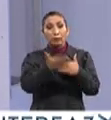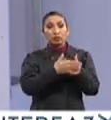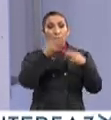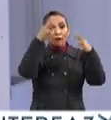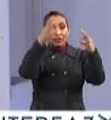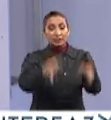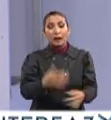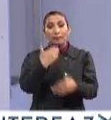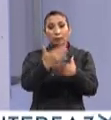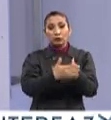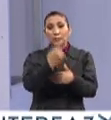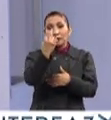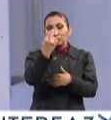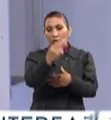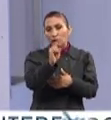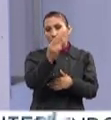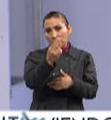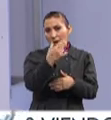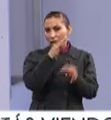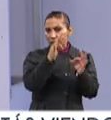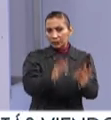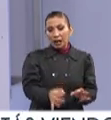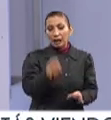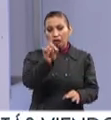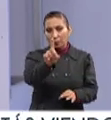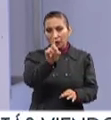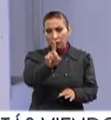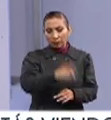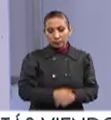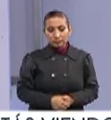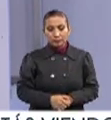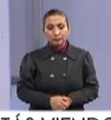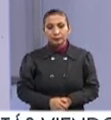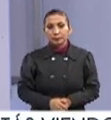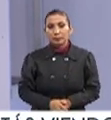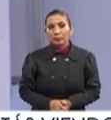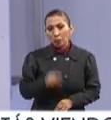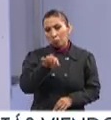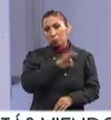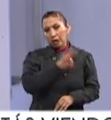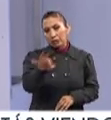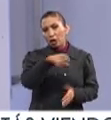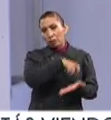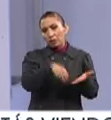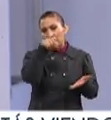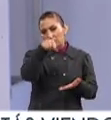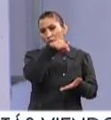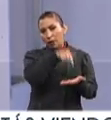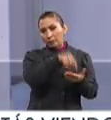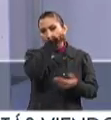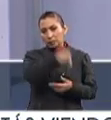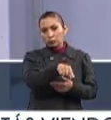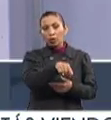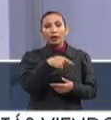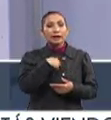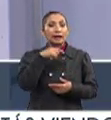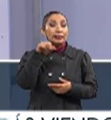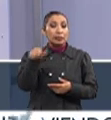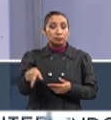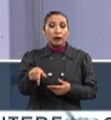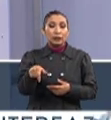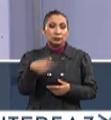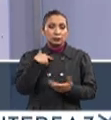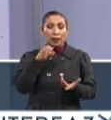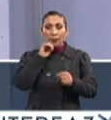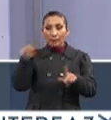lanzar oficialmente el próximo 25 de noviembre, este domingo. Lo van a poder adquirir ahí. Y posteriormente